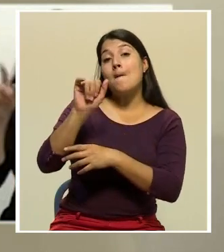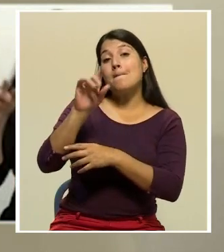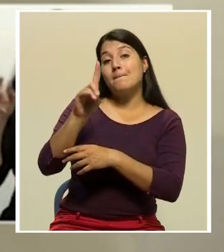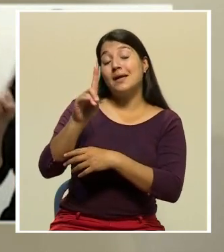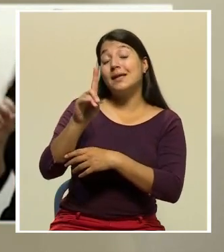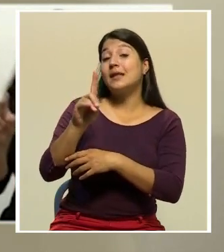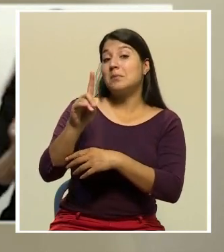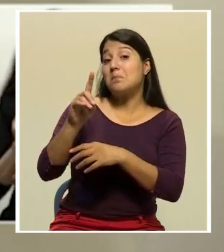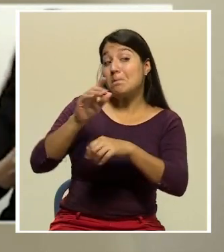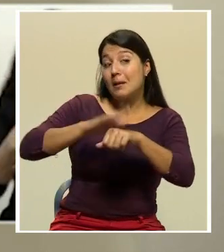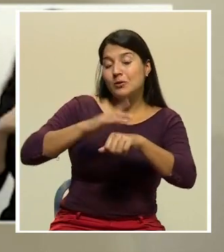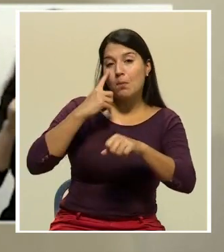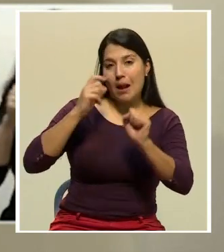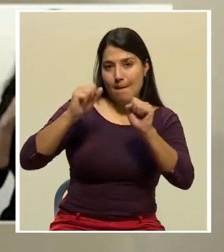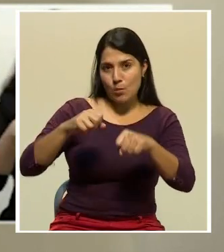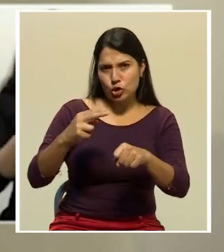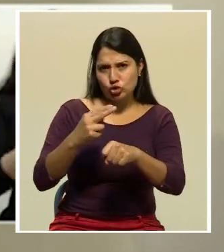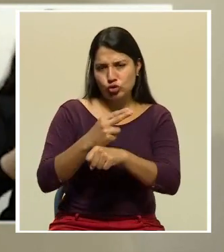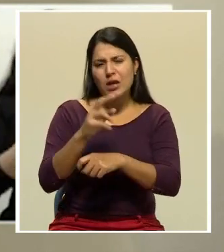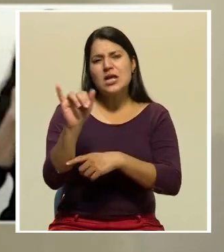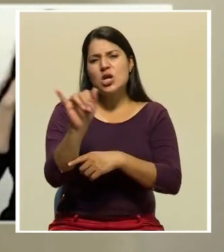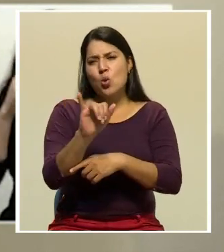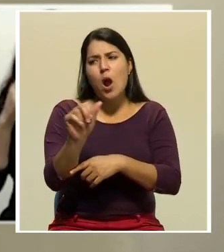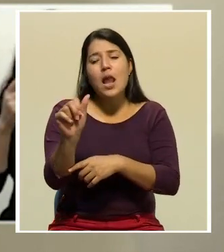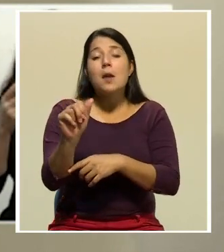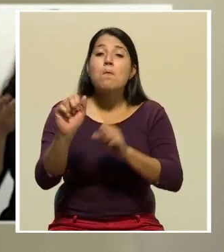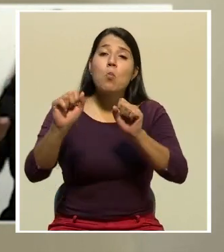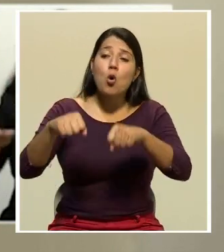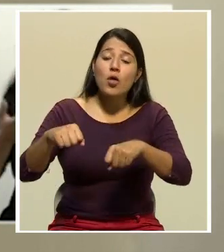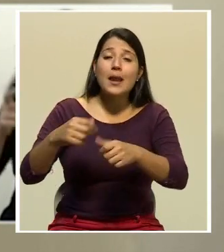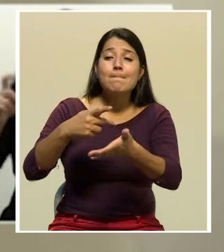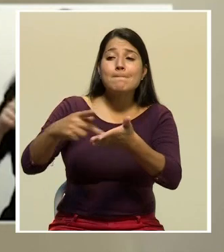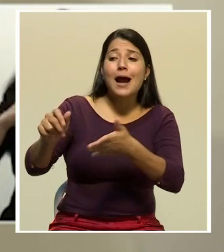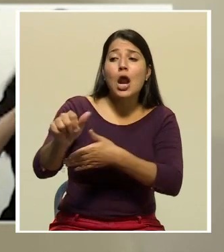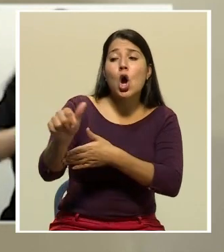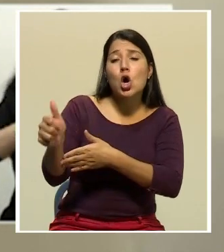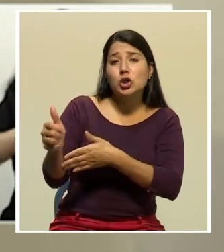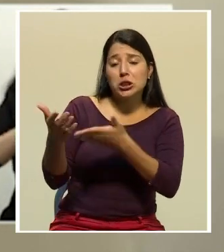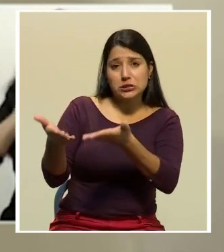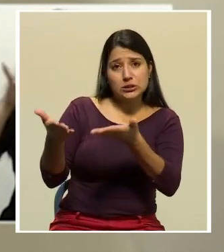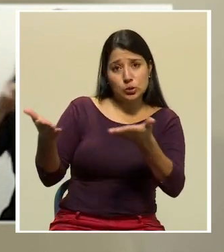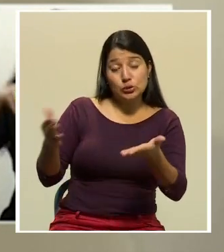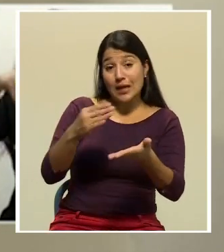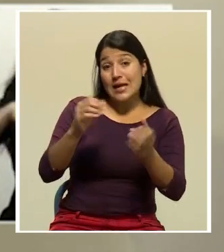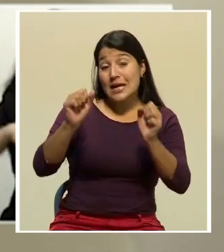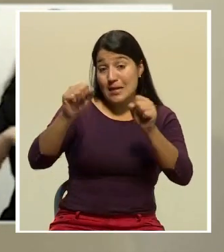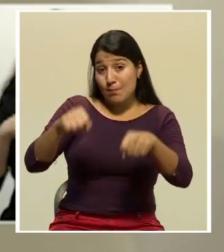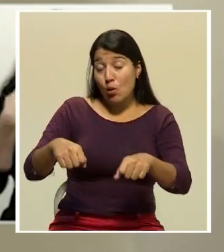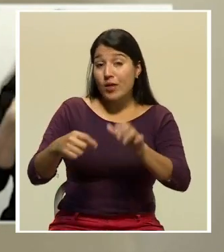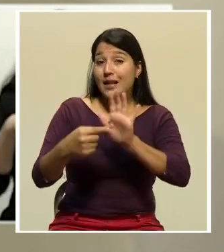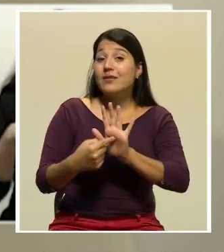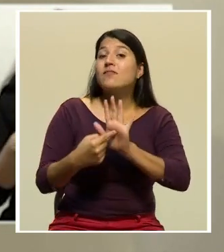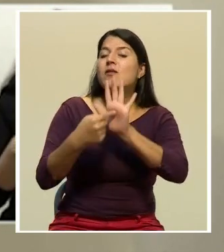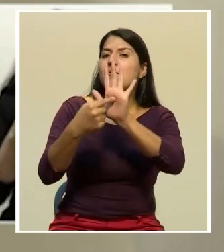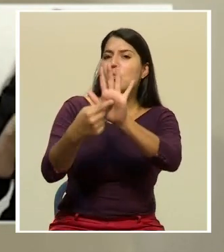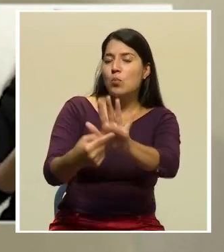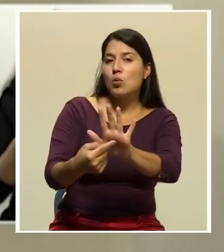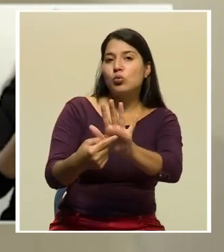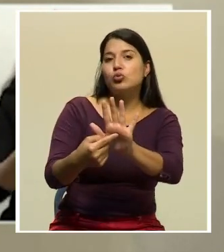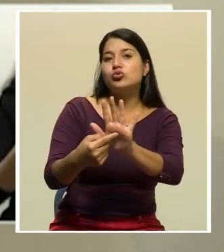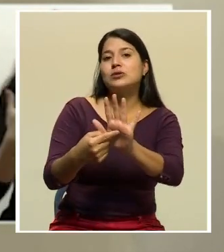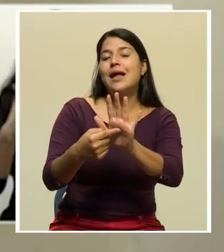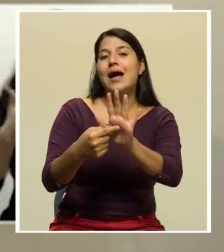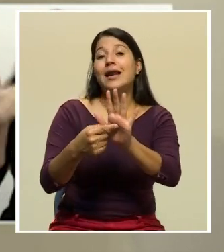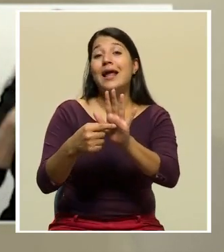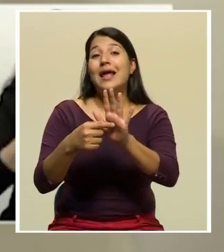hacer frente a otras responsabilidades en la prestación de bienes y servicios y poder reflejar y explicitar el recorte que ya mi